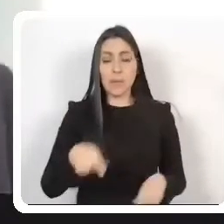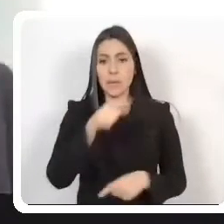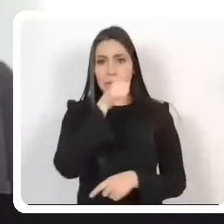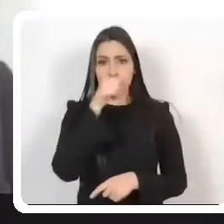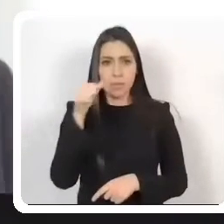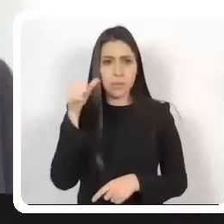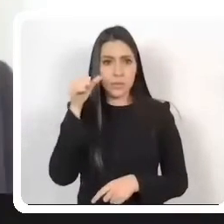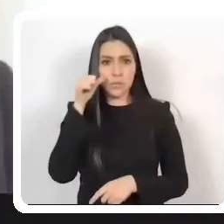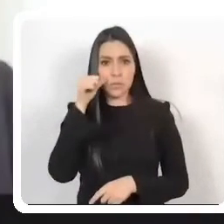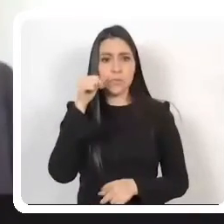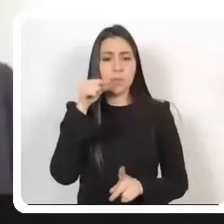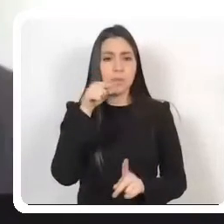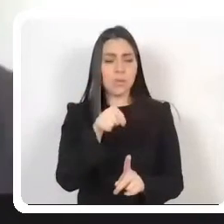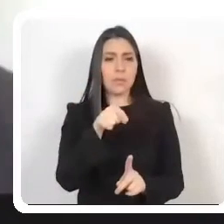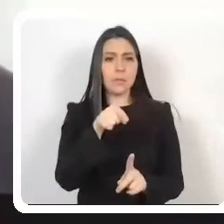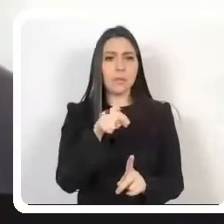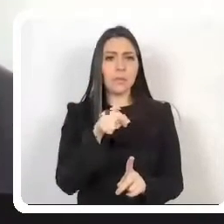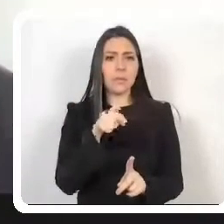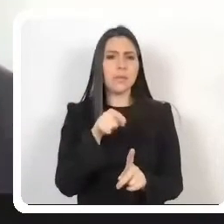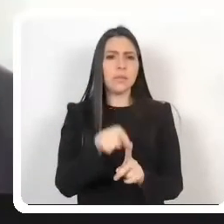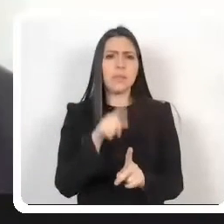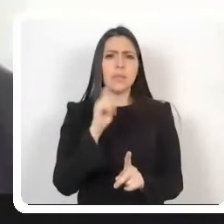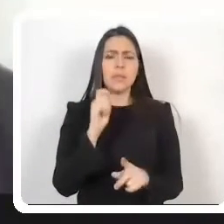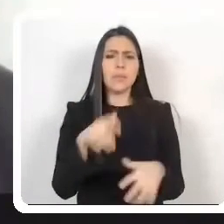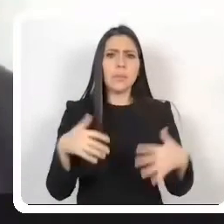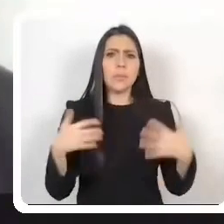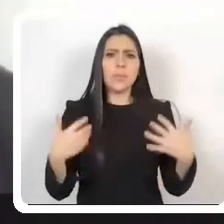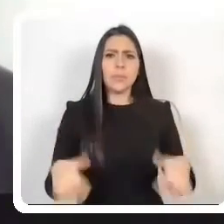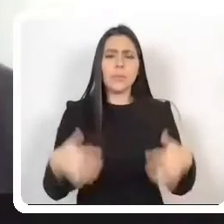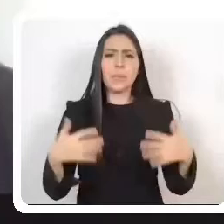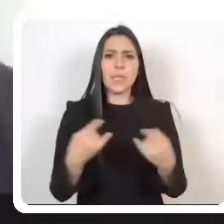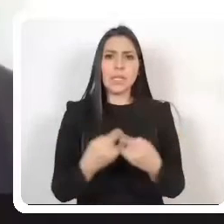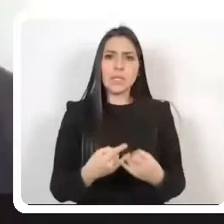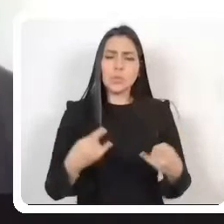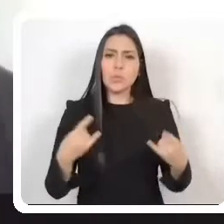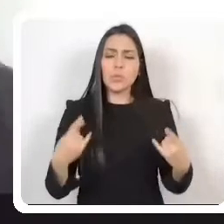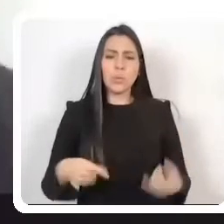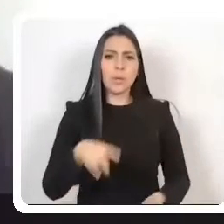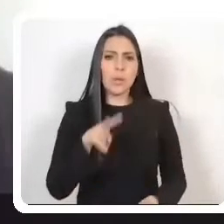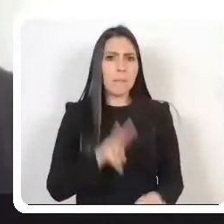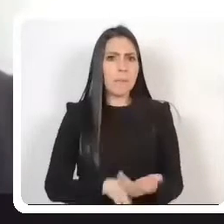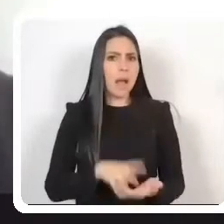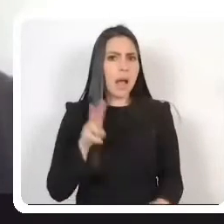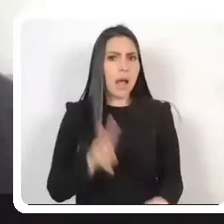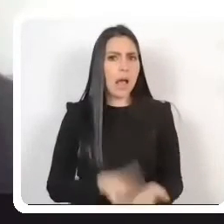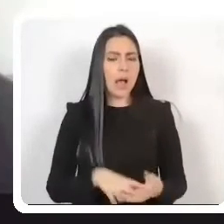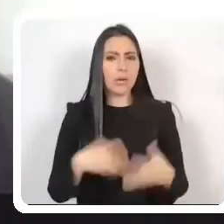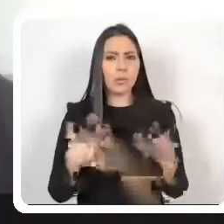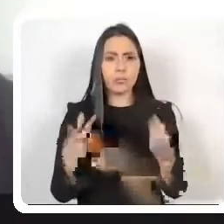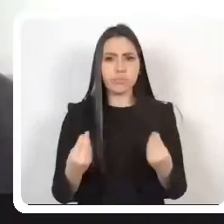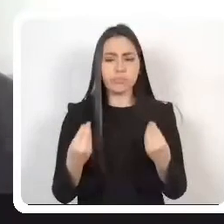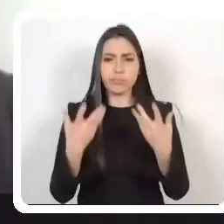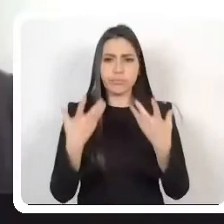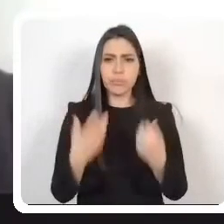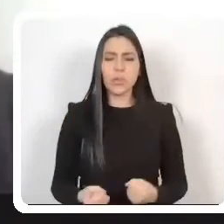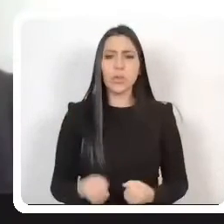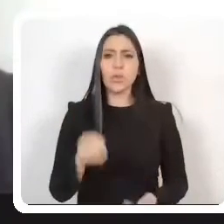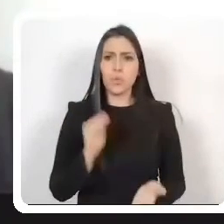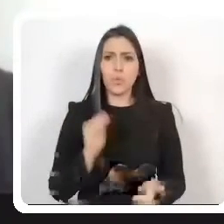constituye un referente histórico lleno de valores y principios aún